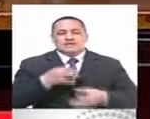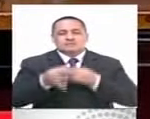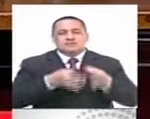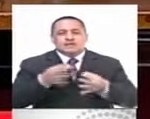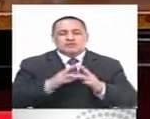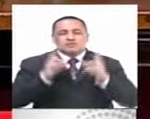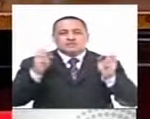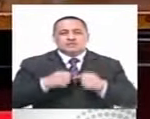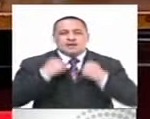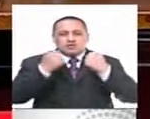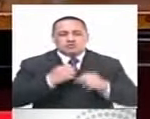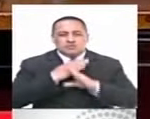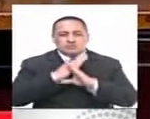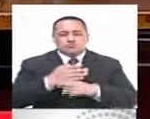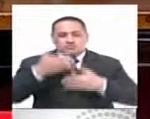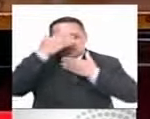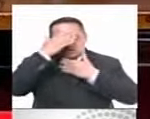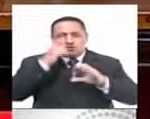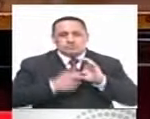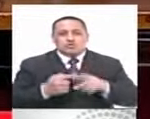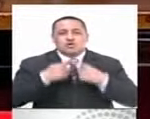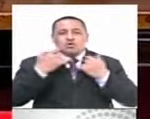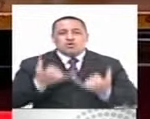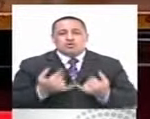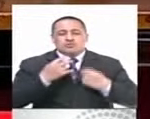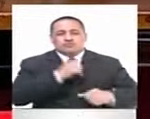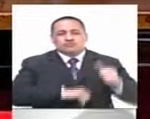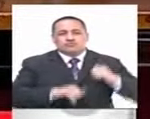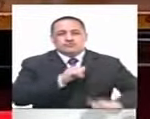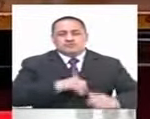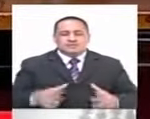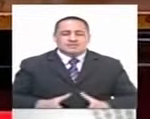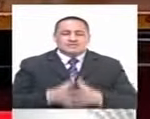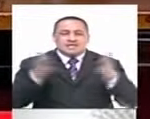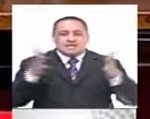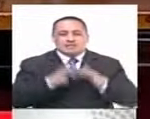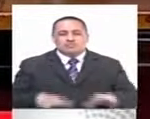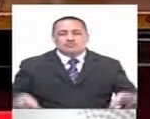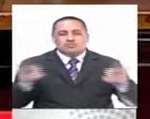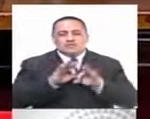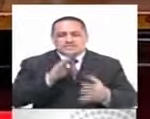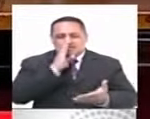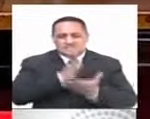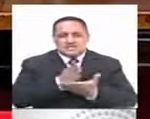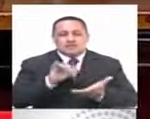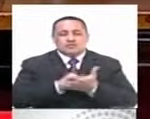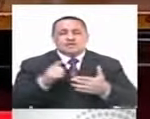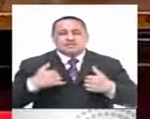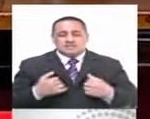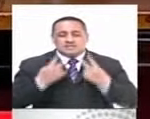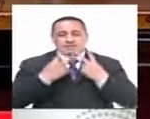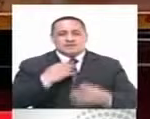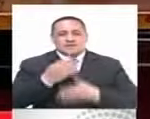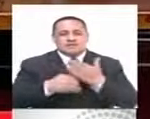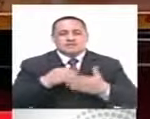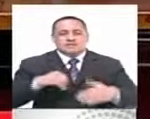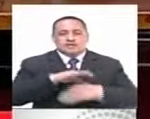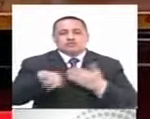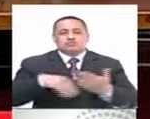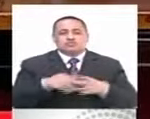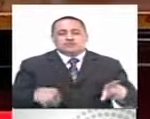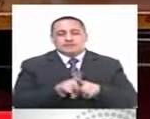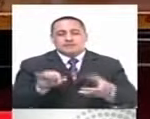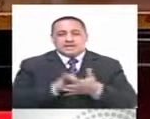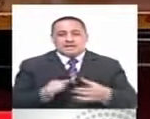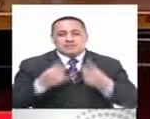mencionaron la lucha contra el terrorismo, siendo hoy un flagelo tan importante, tan serio, que tenemos que abarcar todos los que estamos